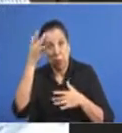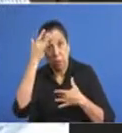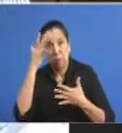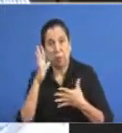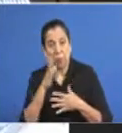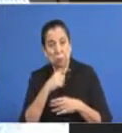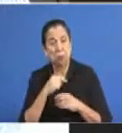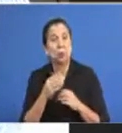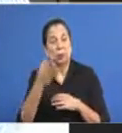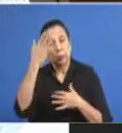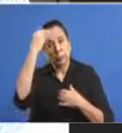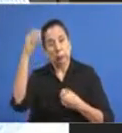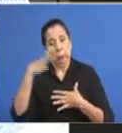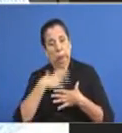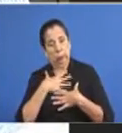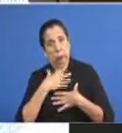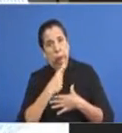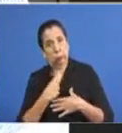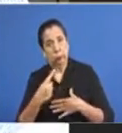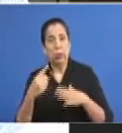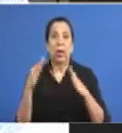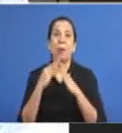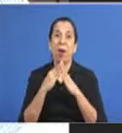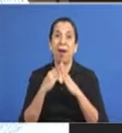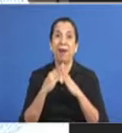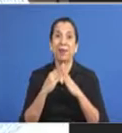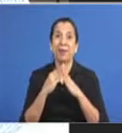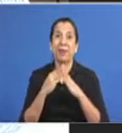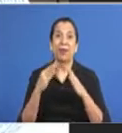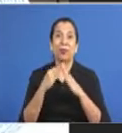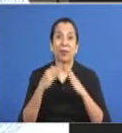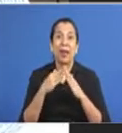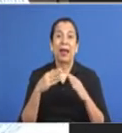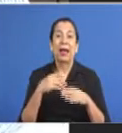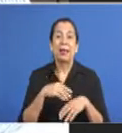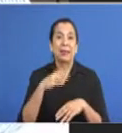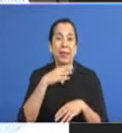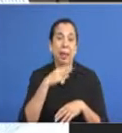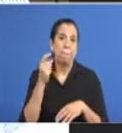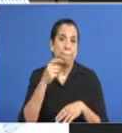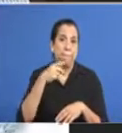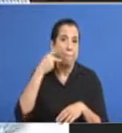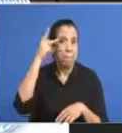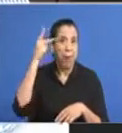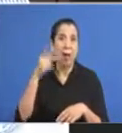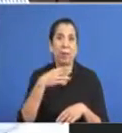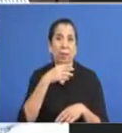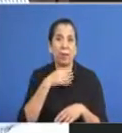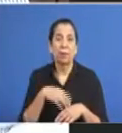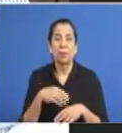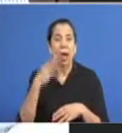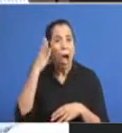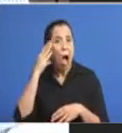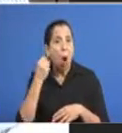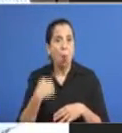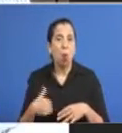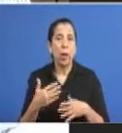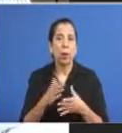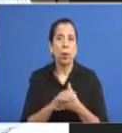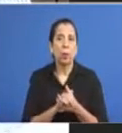casa. Y en la casa tenemos a nuestros niños, a nuestros padres, a nuestros abuelos, y somos el